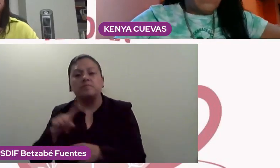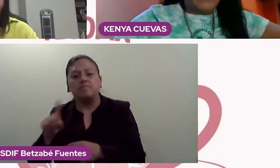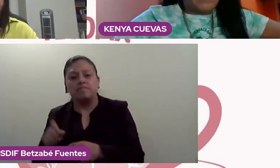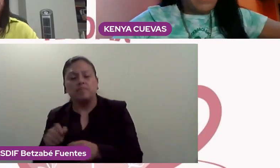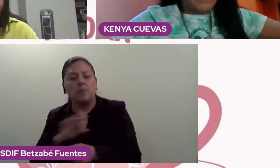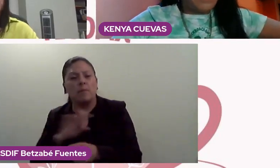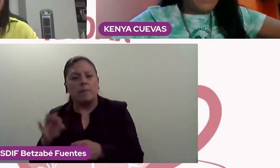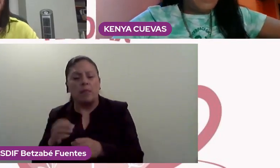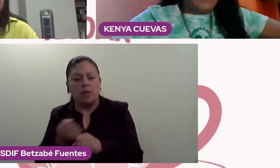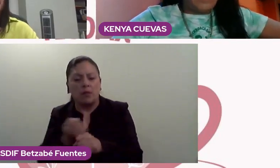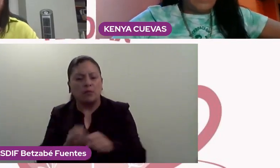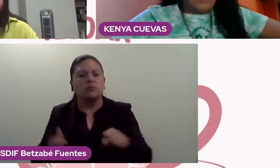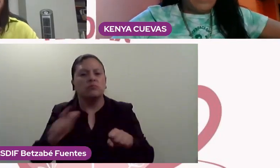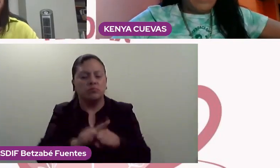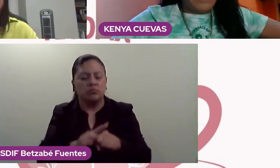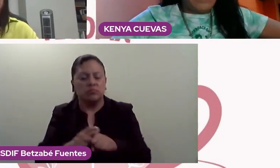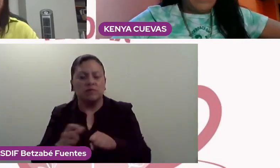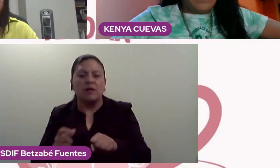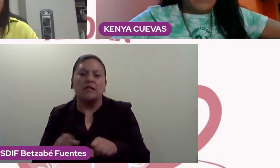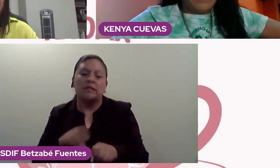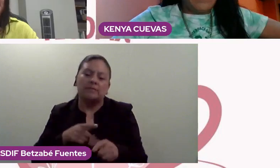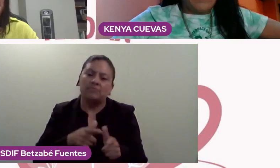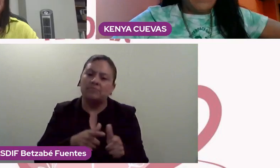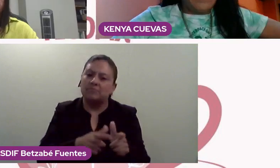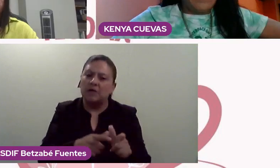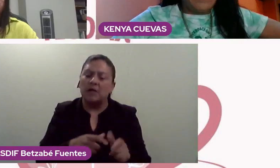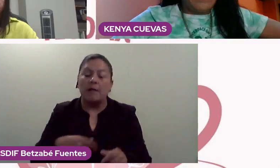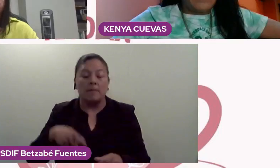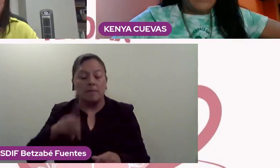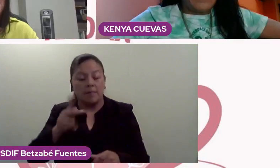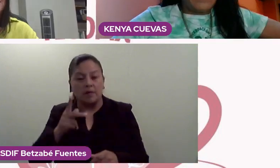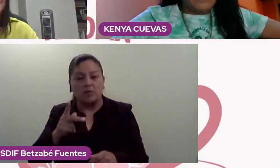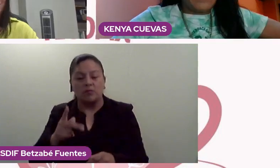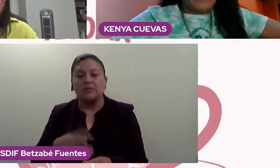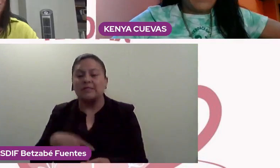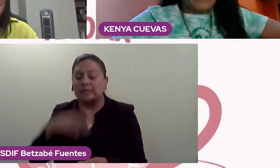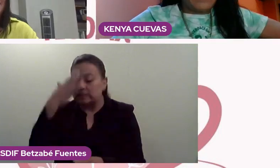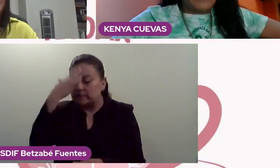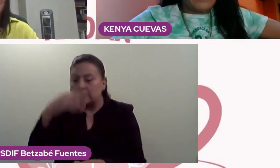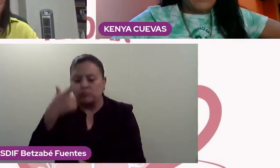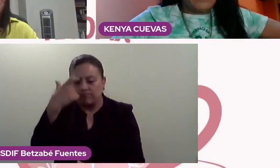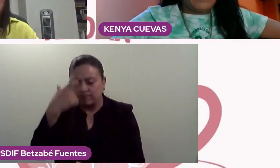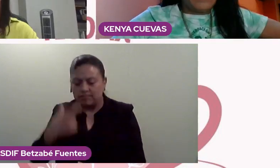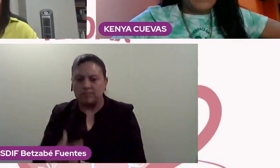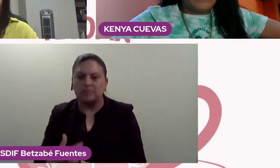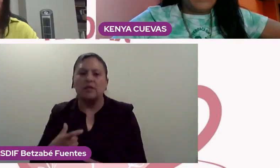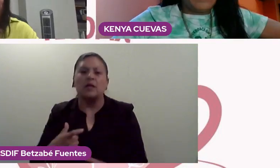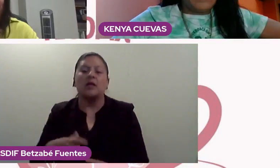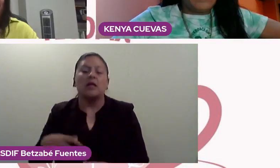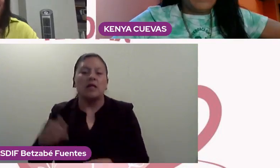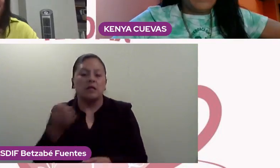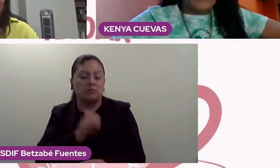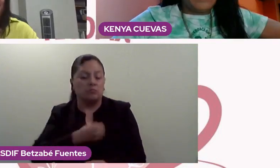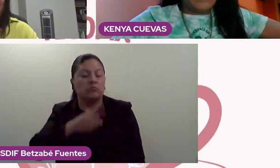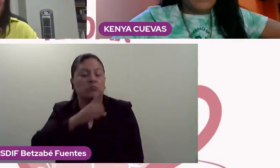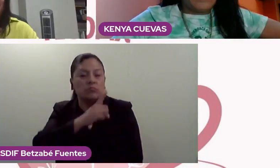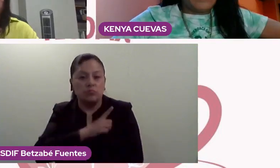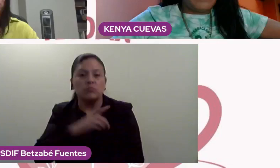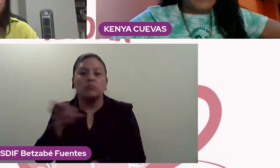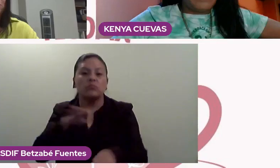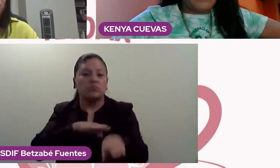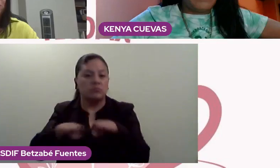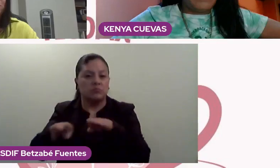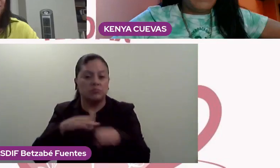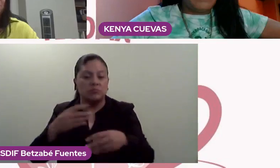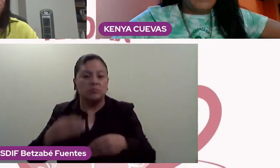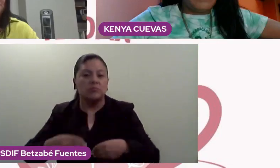en el ejercicio pleno de derecho a la identidad, a la educación, a la salud, al trabajo y a una vida digna.